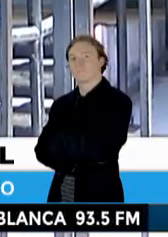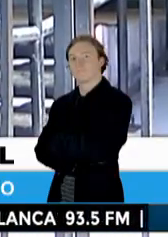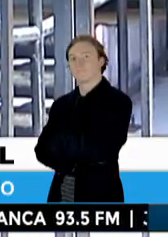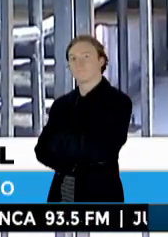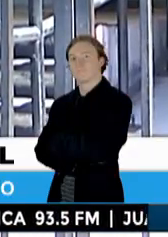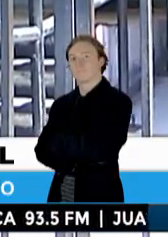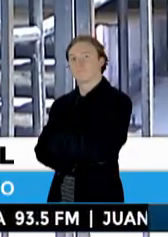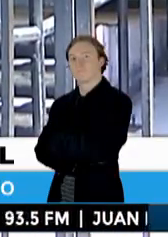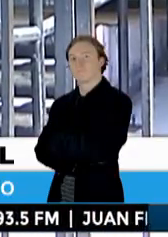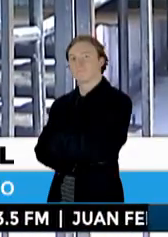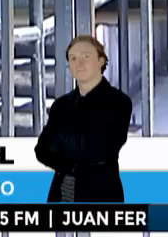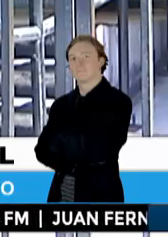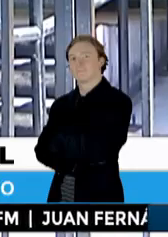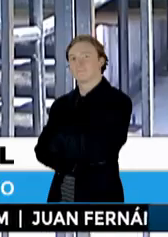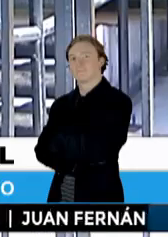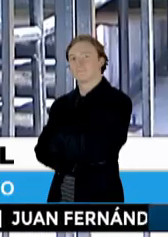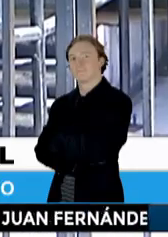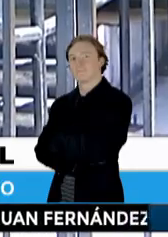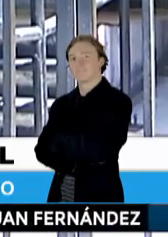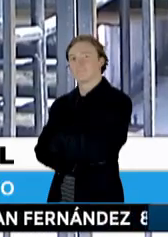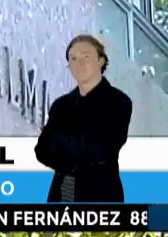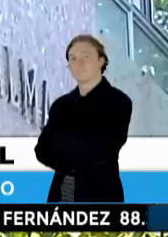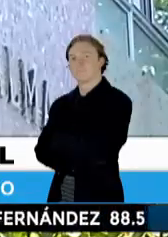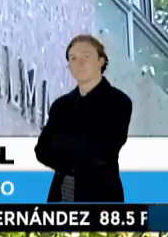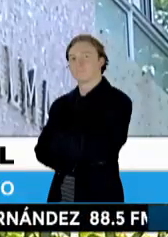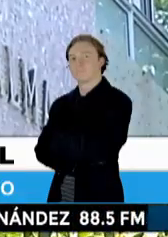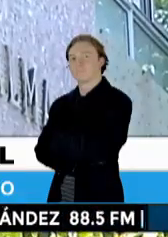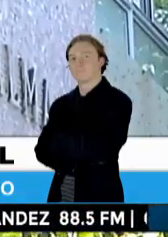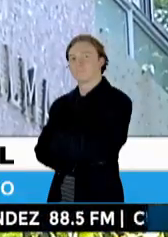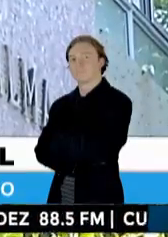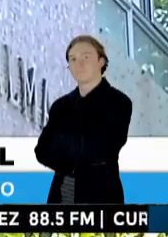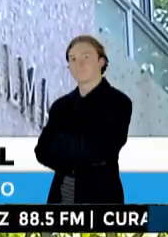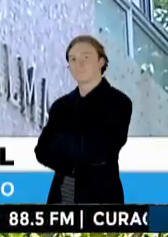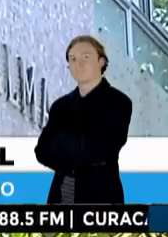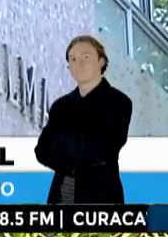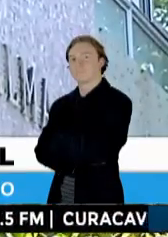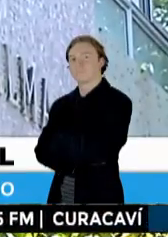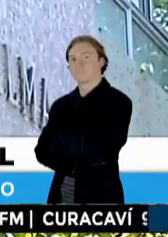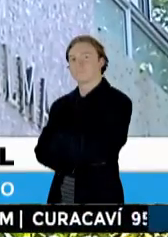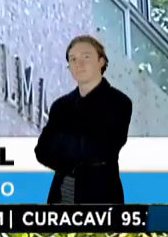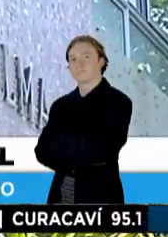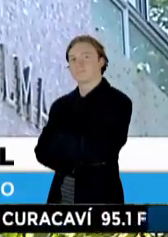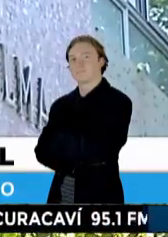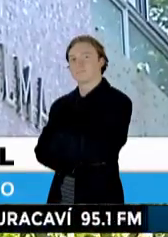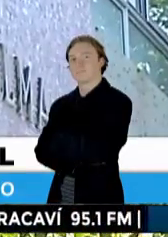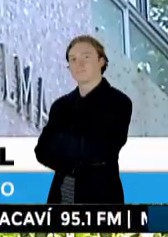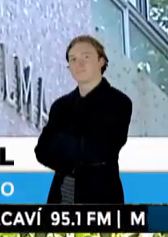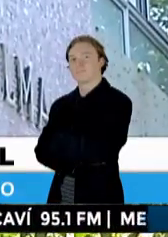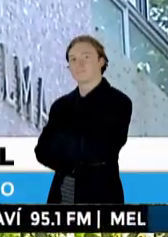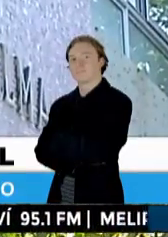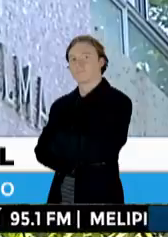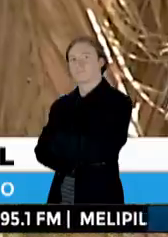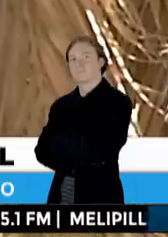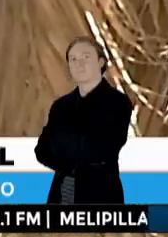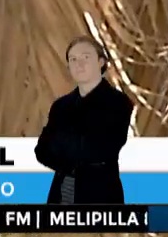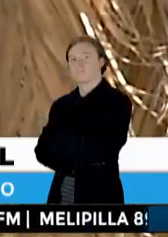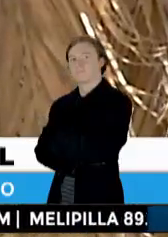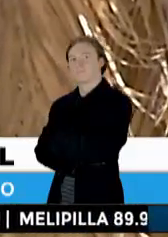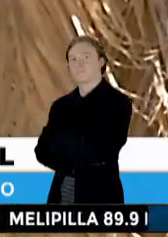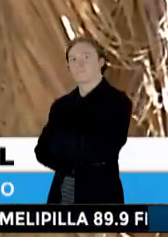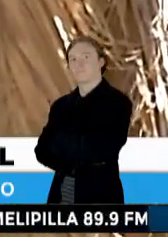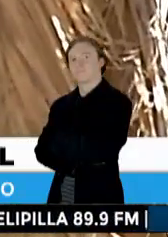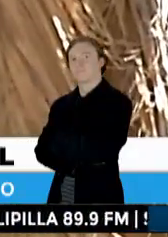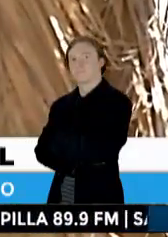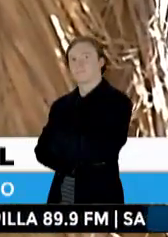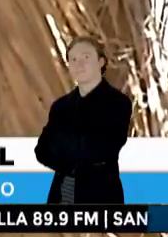Día de la Mujer y del Joven Combatiente respectivamente, sino también respondiendo a llamados a movilizaciones estudiantiles. La delegada presidencial por la